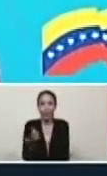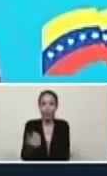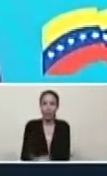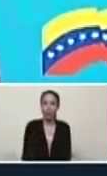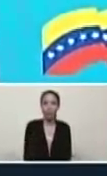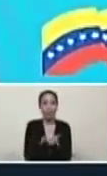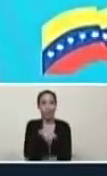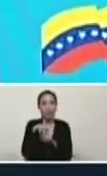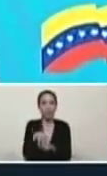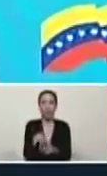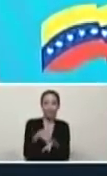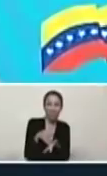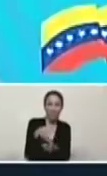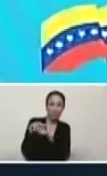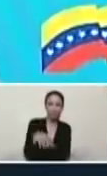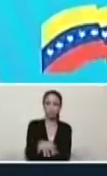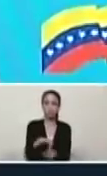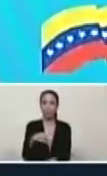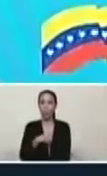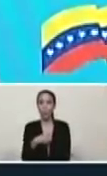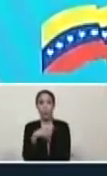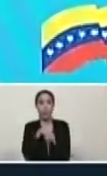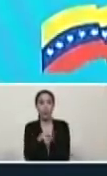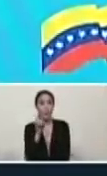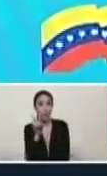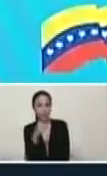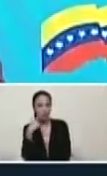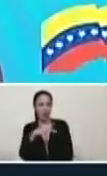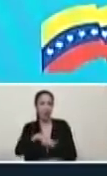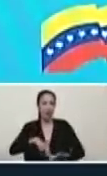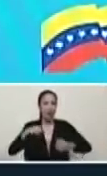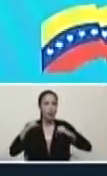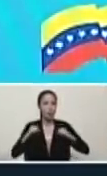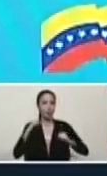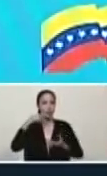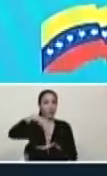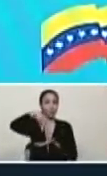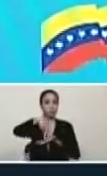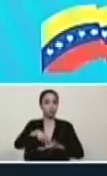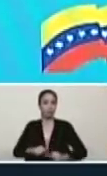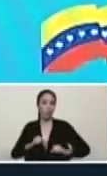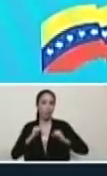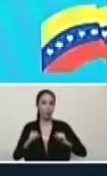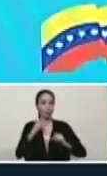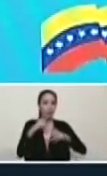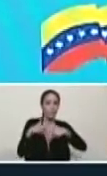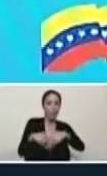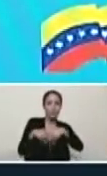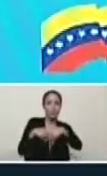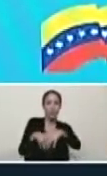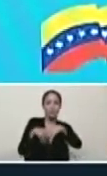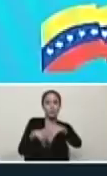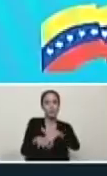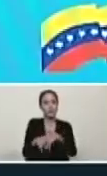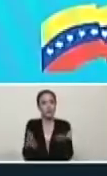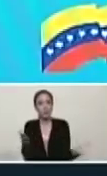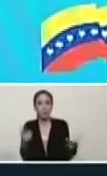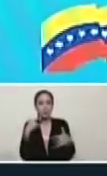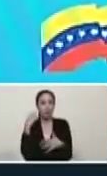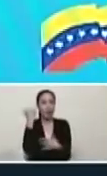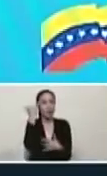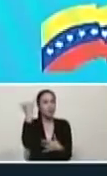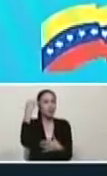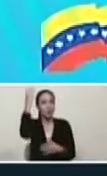ni derrotar. El pueblo venezolano está de pie hoy más que nunca, movilizado hoy más que nunca,